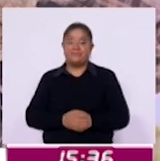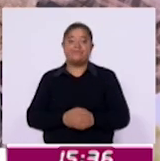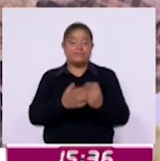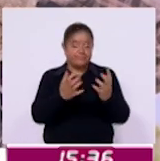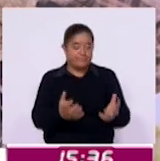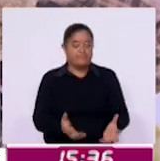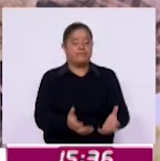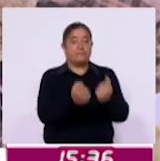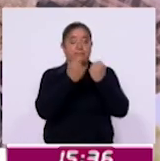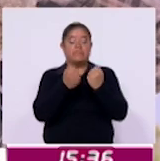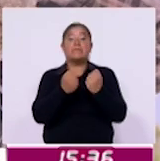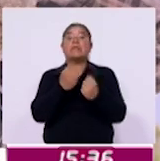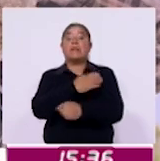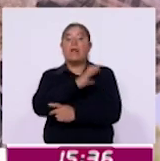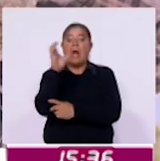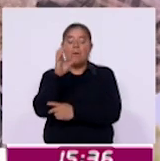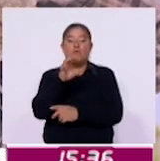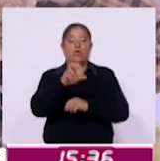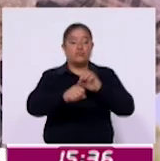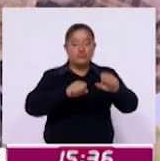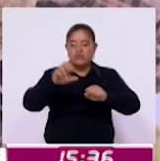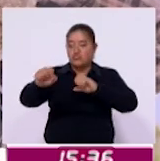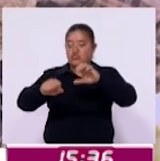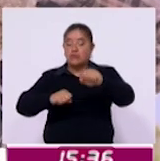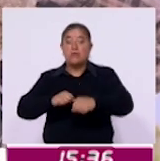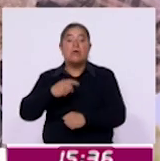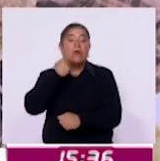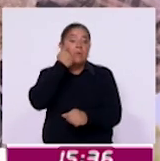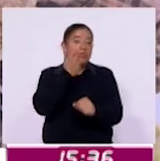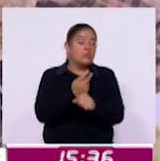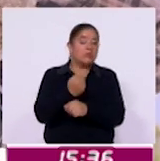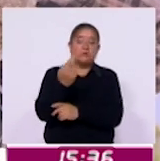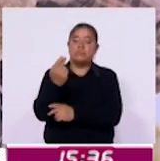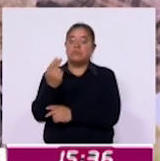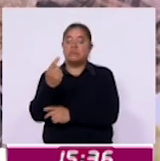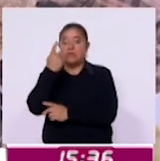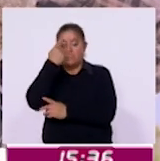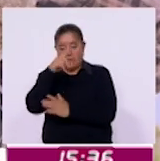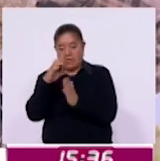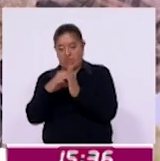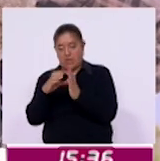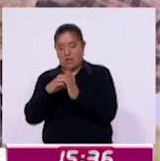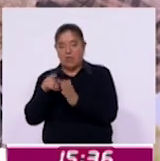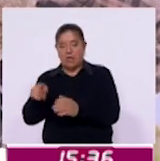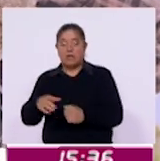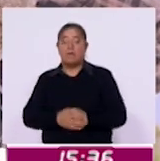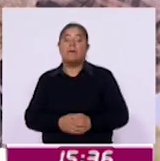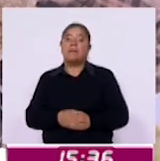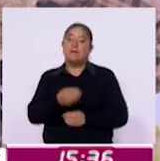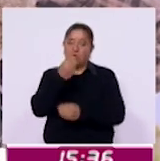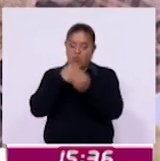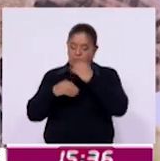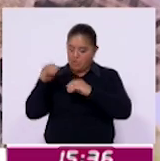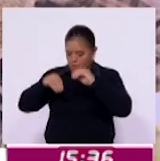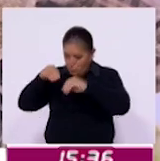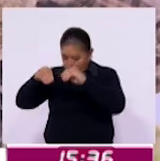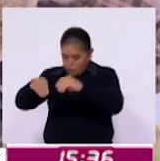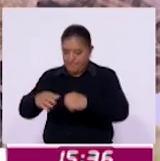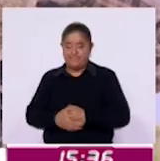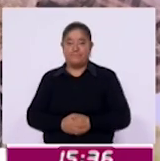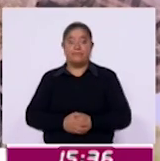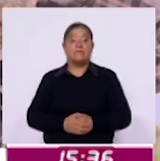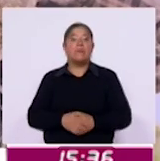recuperación de víveres en el campo y 25 voluntarios para empaquetado y armado de despensas. El